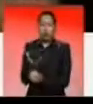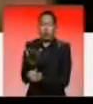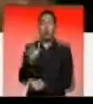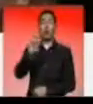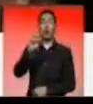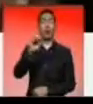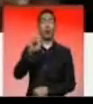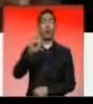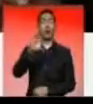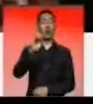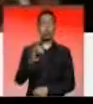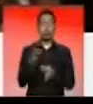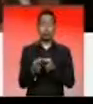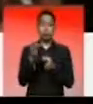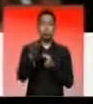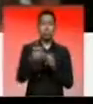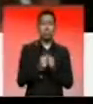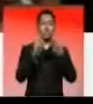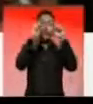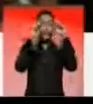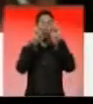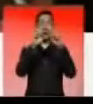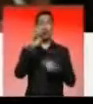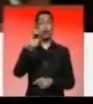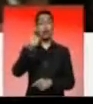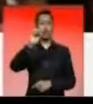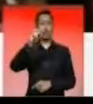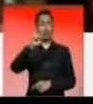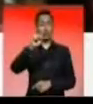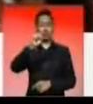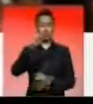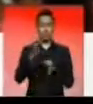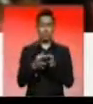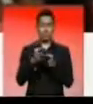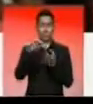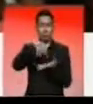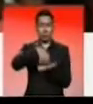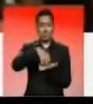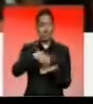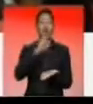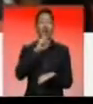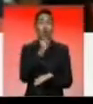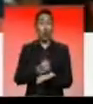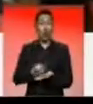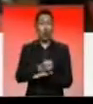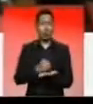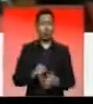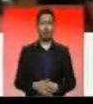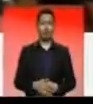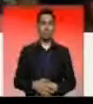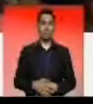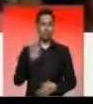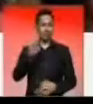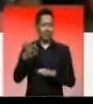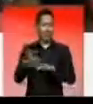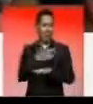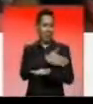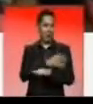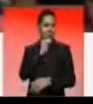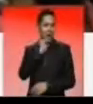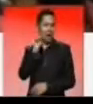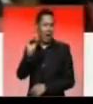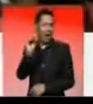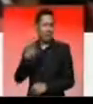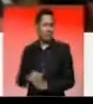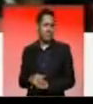fuga de amoníaco en el cantón Santa Rosa, en la provincia del Oro. Con este dato corregimos nuestro primer reporte, donde